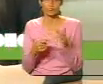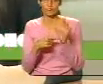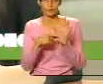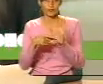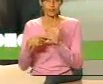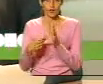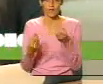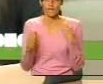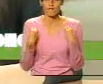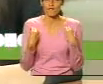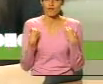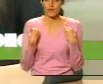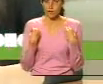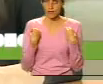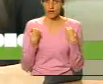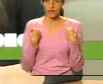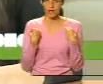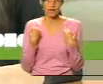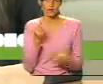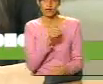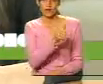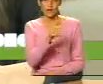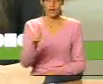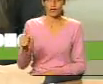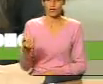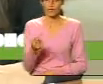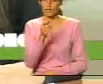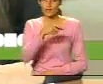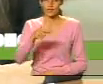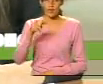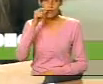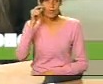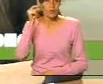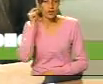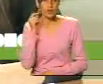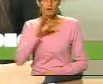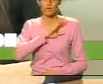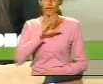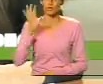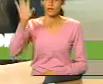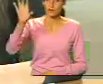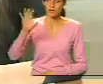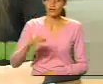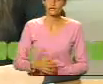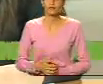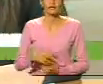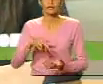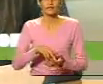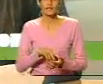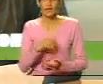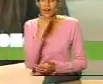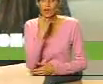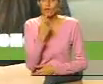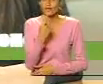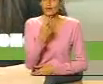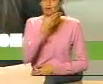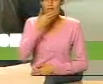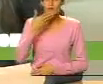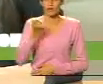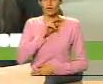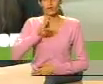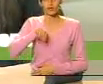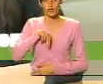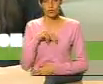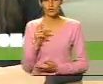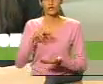lo que es la vida de cada uno de los ciudadanos y las ciudadanas en nuestro país, que es parte, y ellos lo dirán mejor que